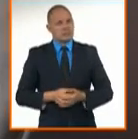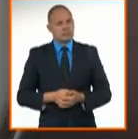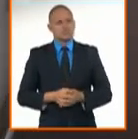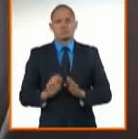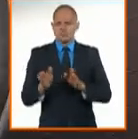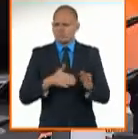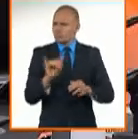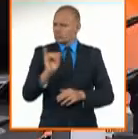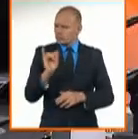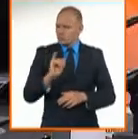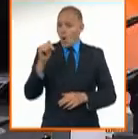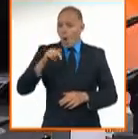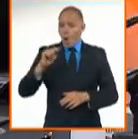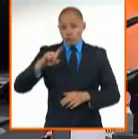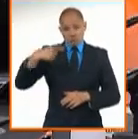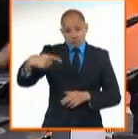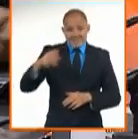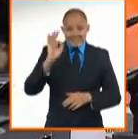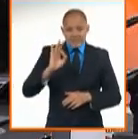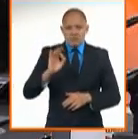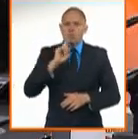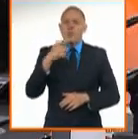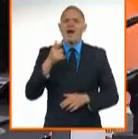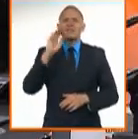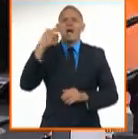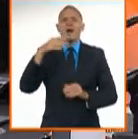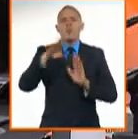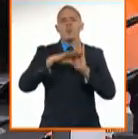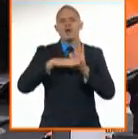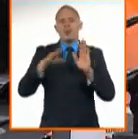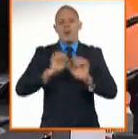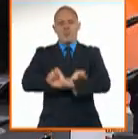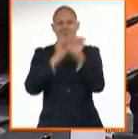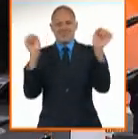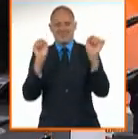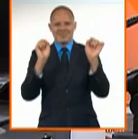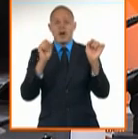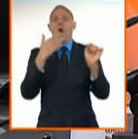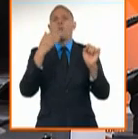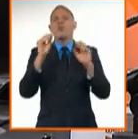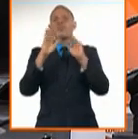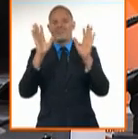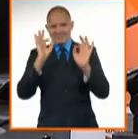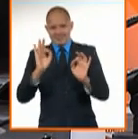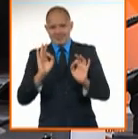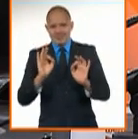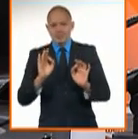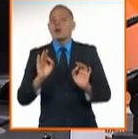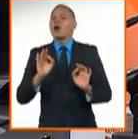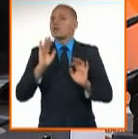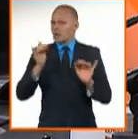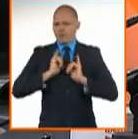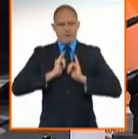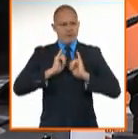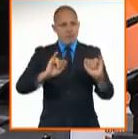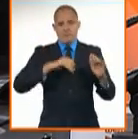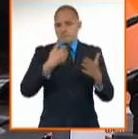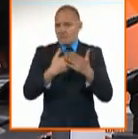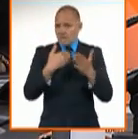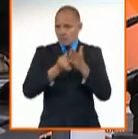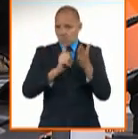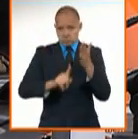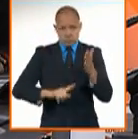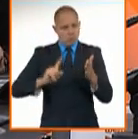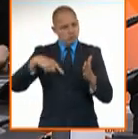la mañana en buenos días la unión eléctrica está dando información en esta circunstancia de emergencia en la que estamos y de emergencia puedas